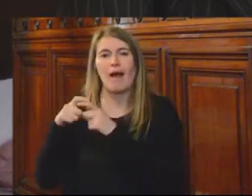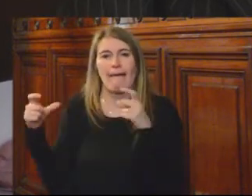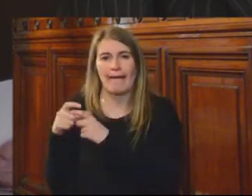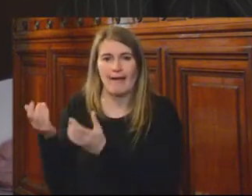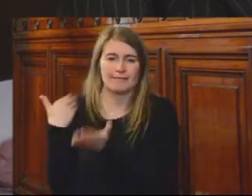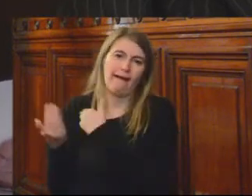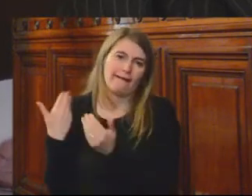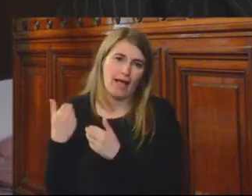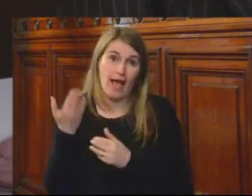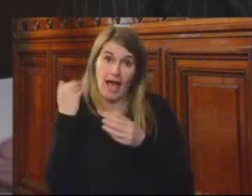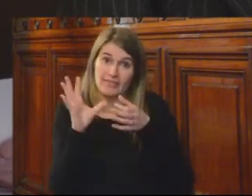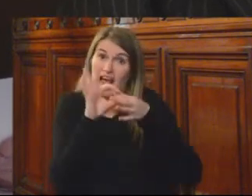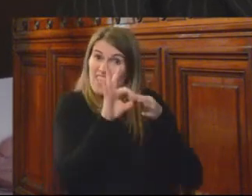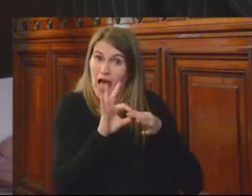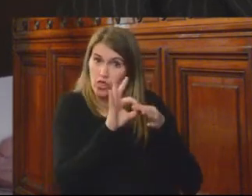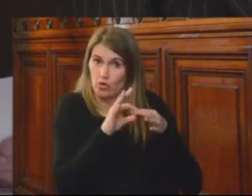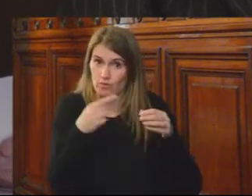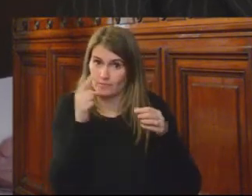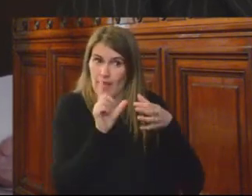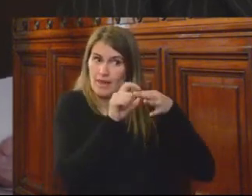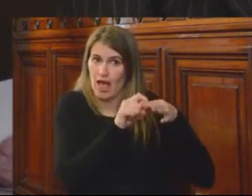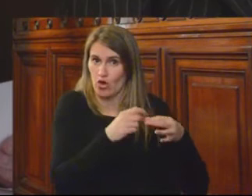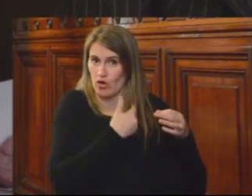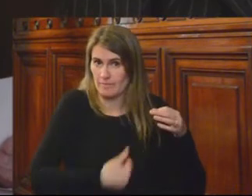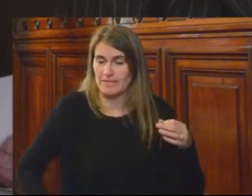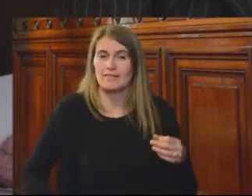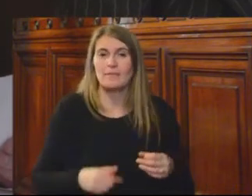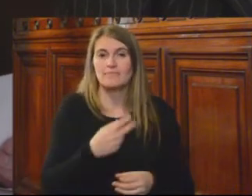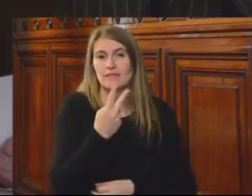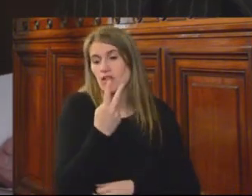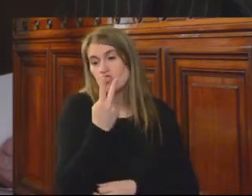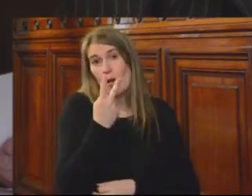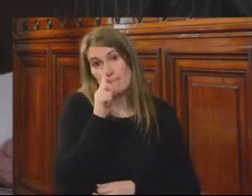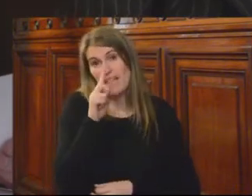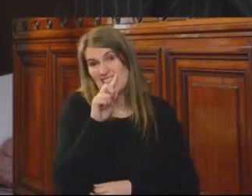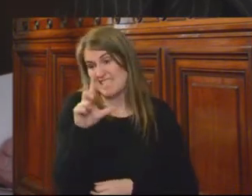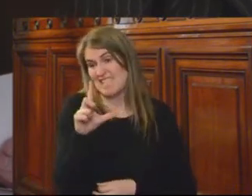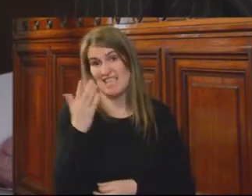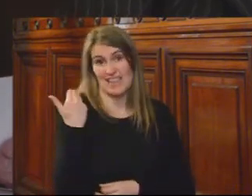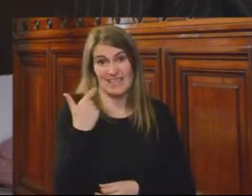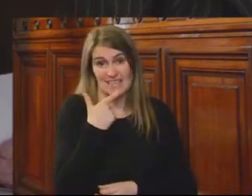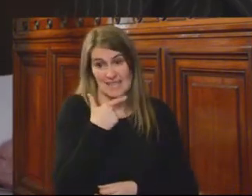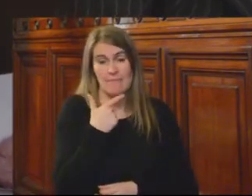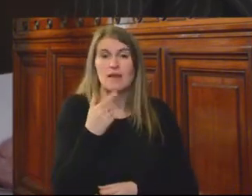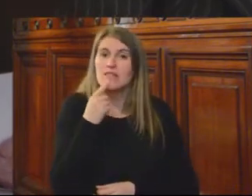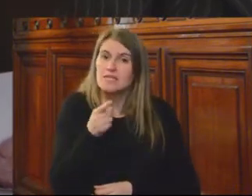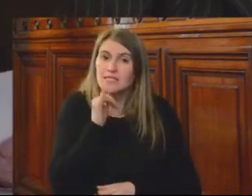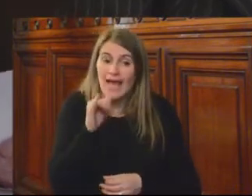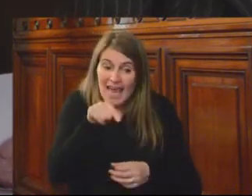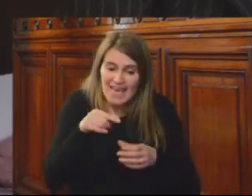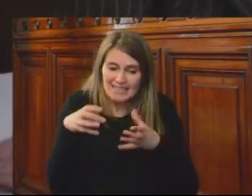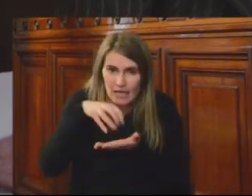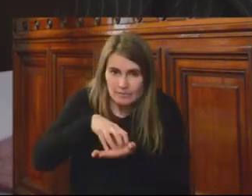era aliado político del gobierno nacional. En septiembre del 2017 se recibieron denuncias que desde esa gobernación se coaccionaba a